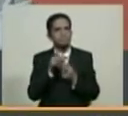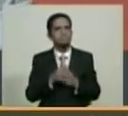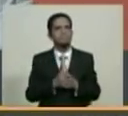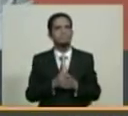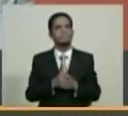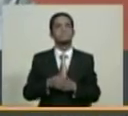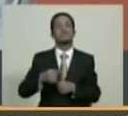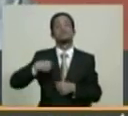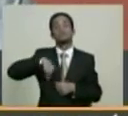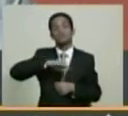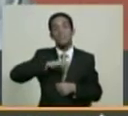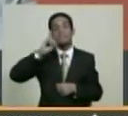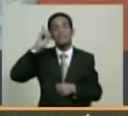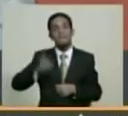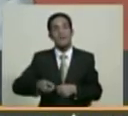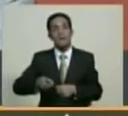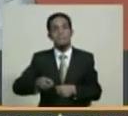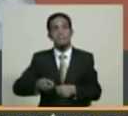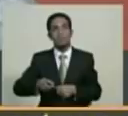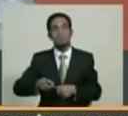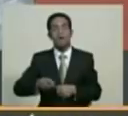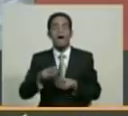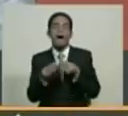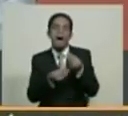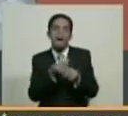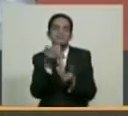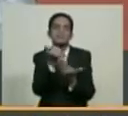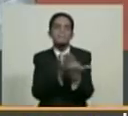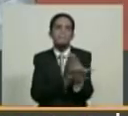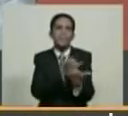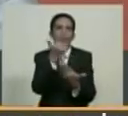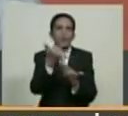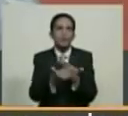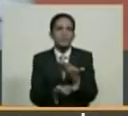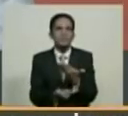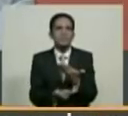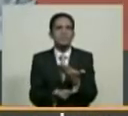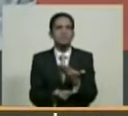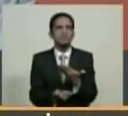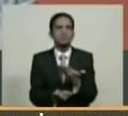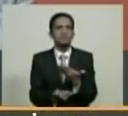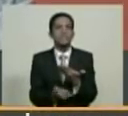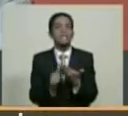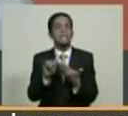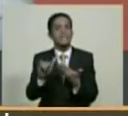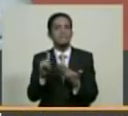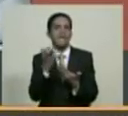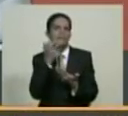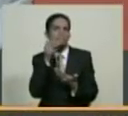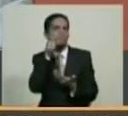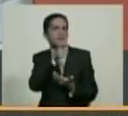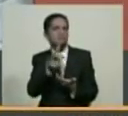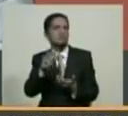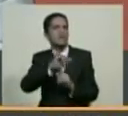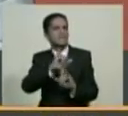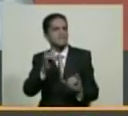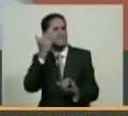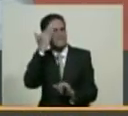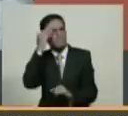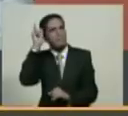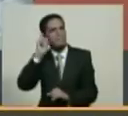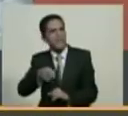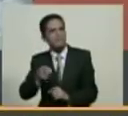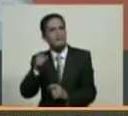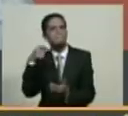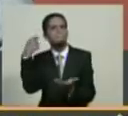que hacer un programa y tratar de que la cultura tributaria sea parte de